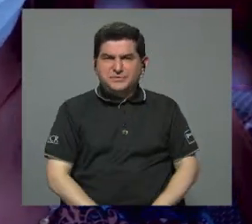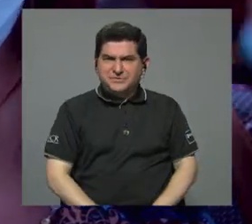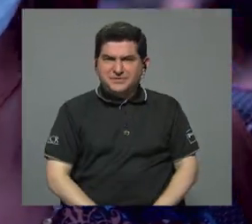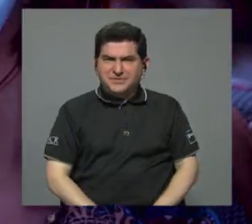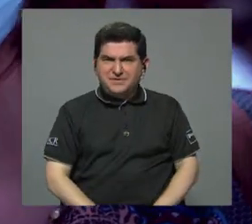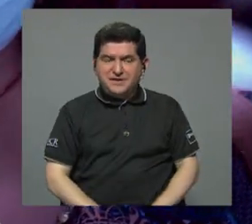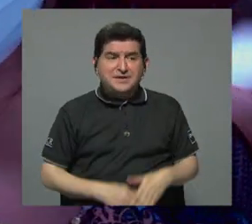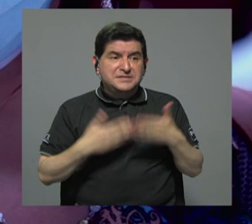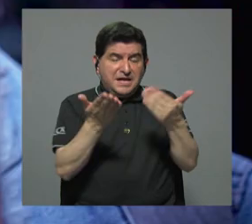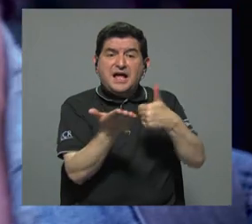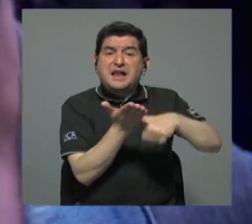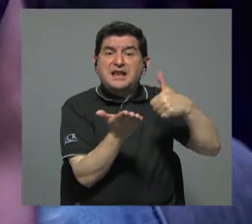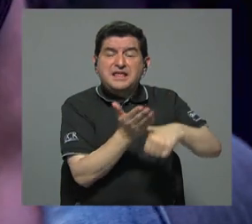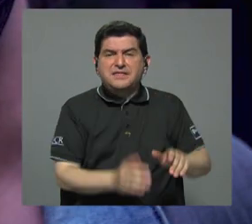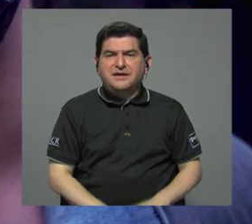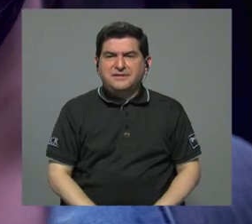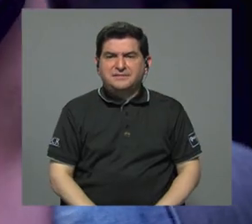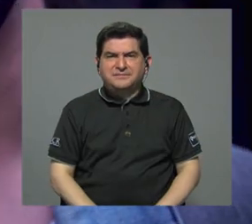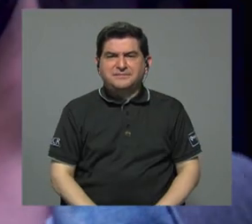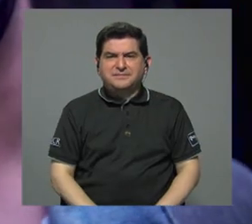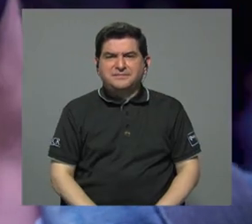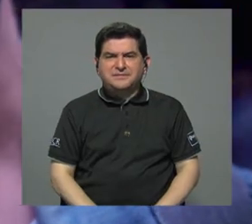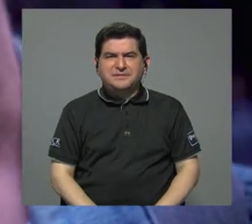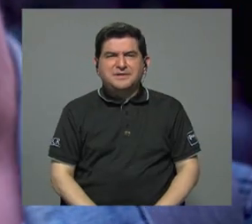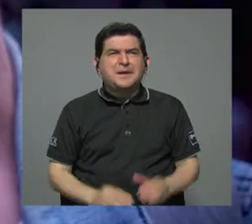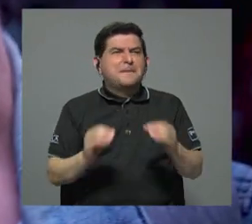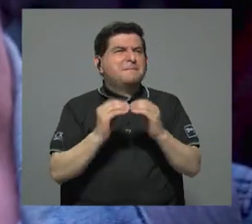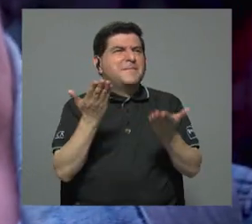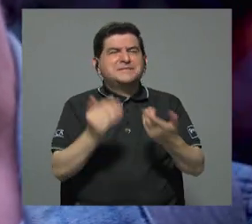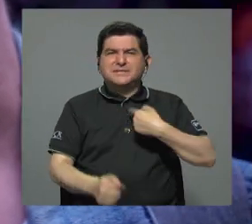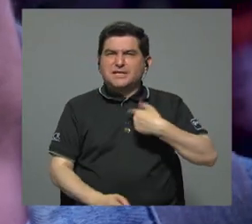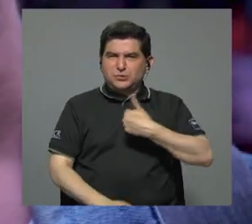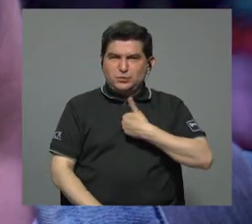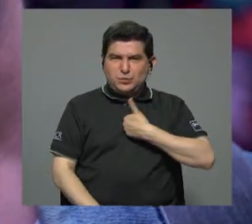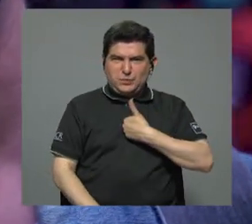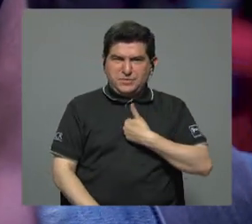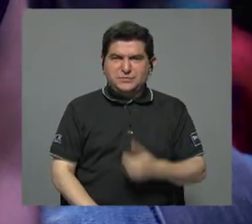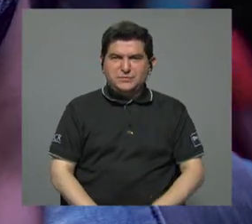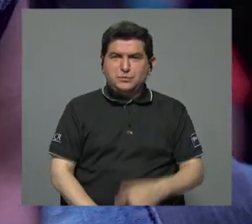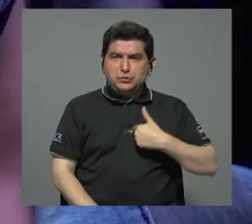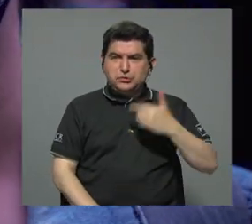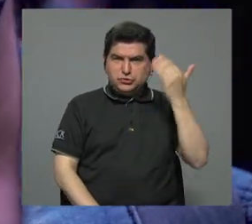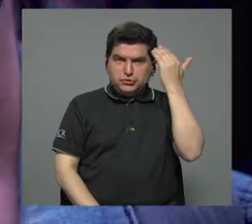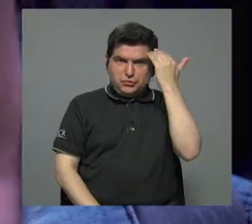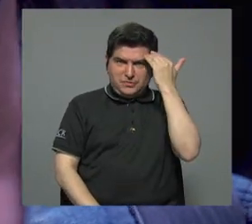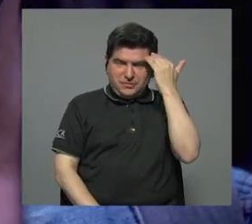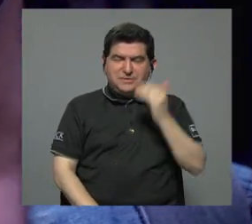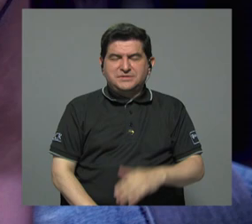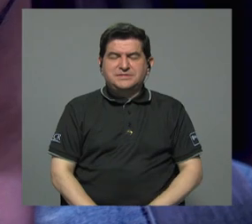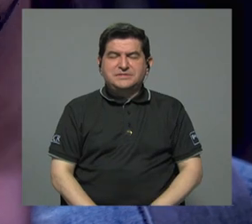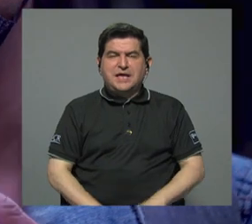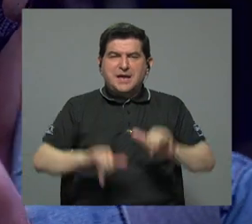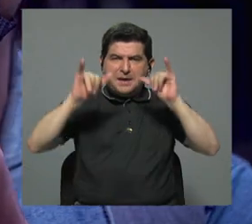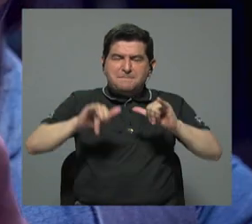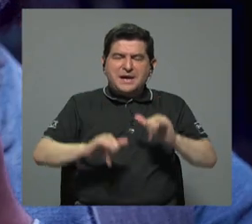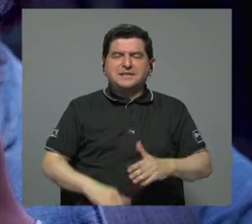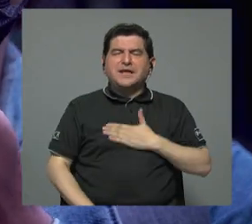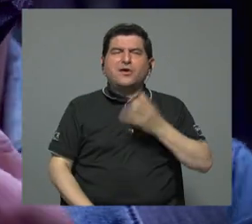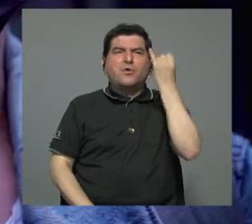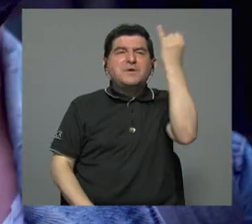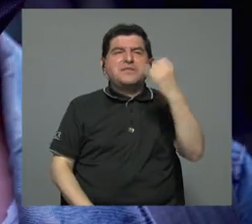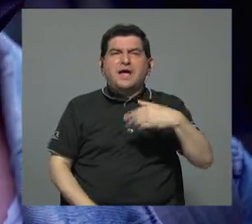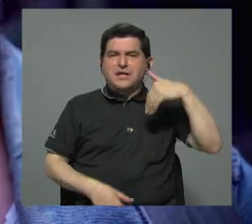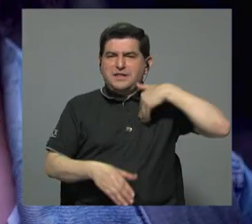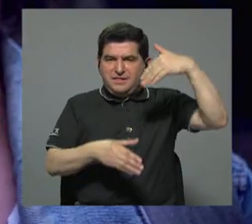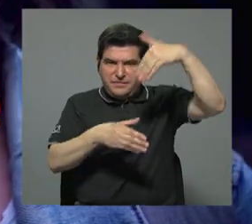le dan los votos están más en cuestión de uno que yo sé que si yo mantengo mis ideales si me meto en política